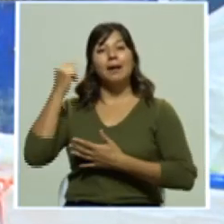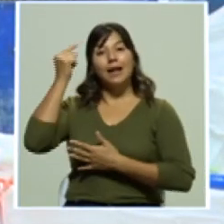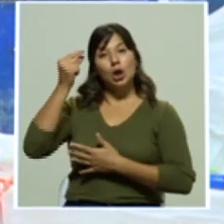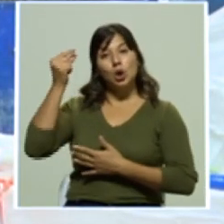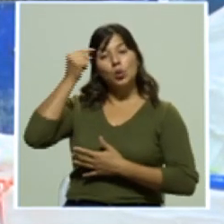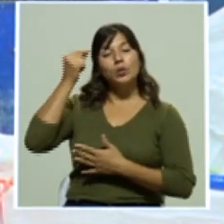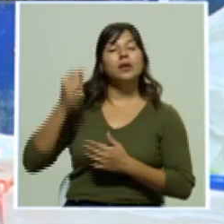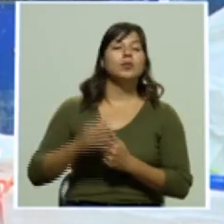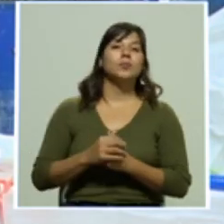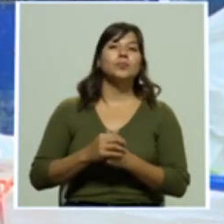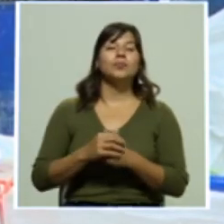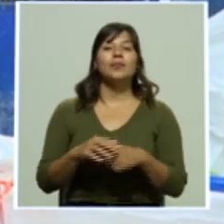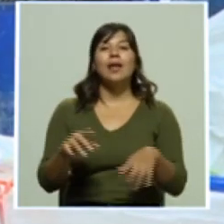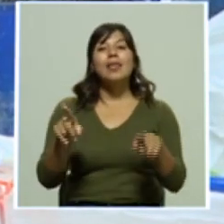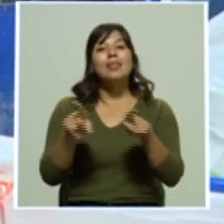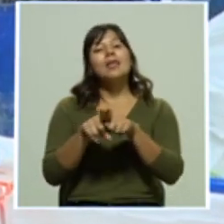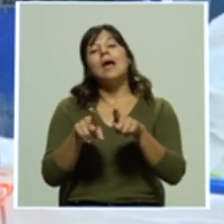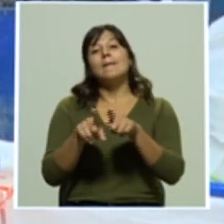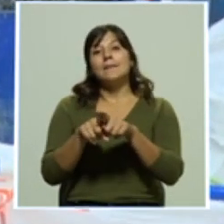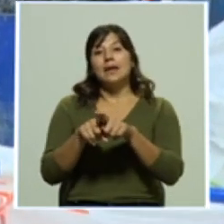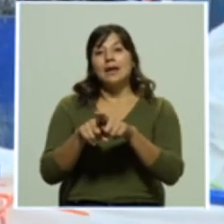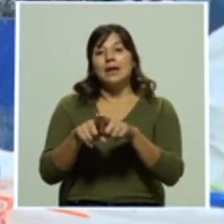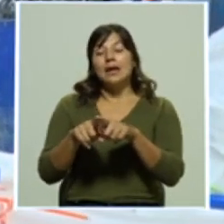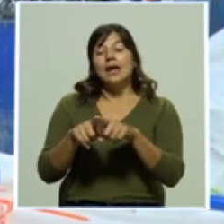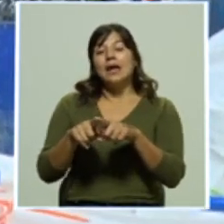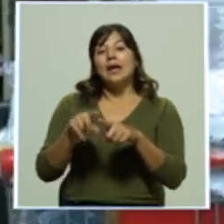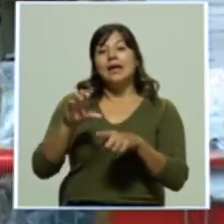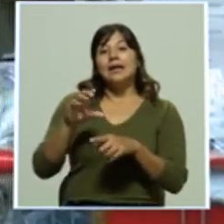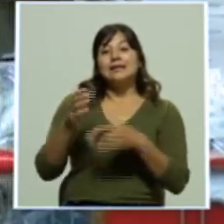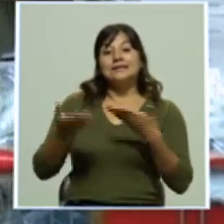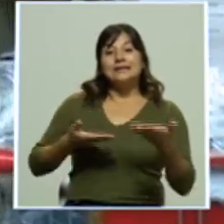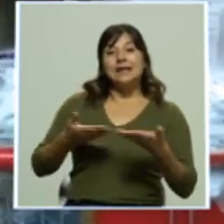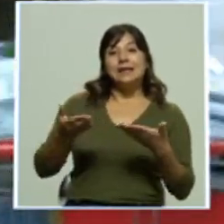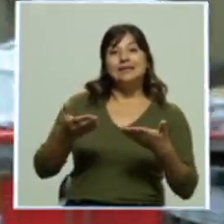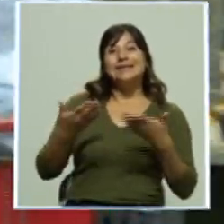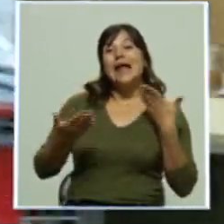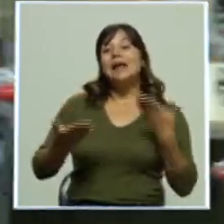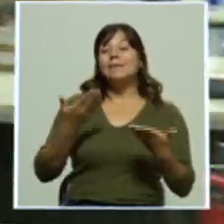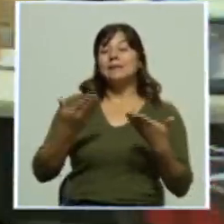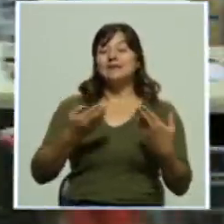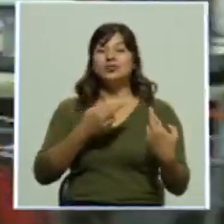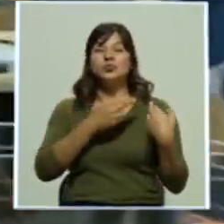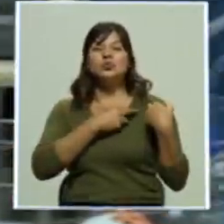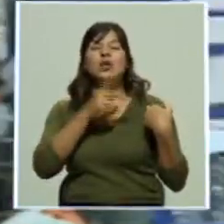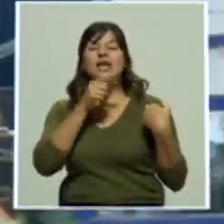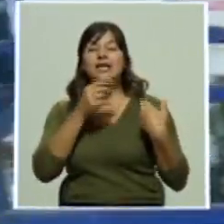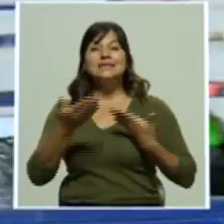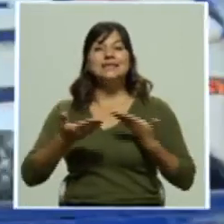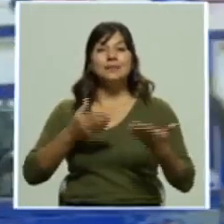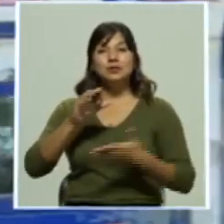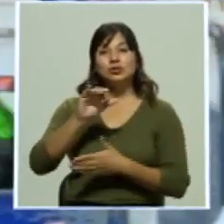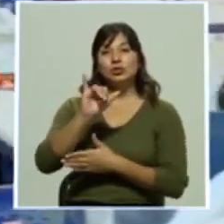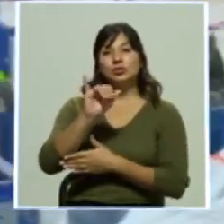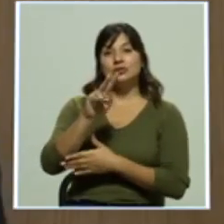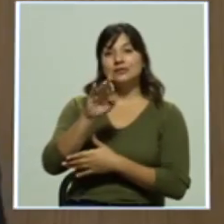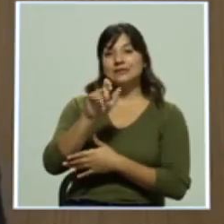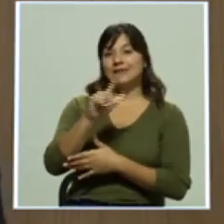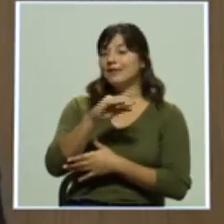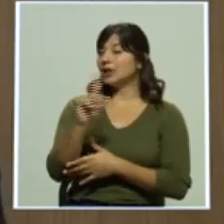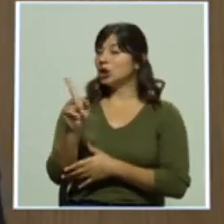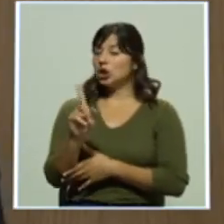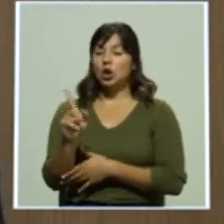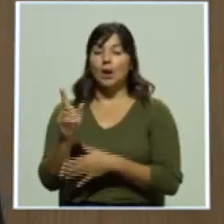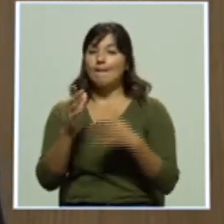rectoría en materia de empleo público al servicio civil y no al Ministerio de Planificación. La primera deficiencia que